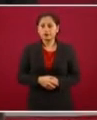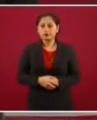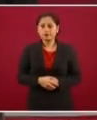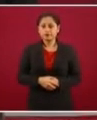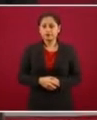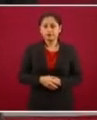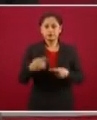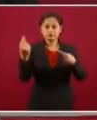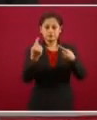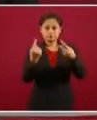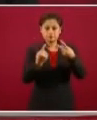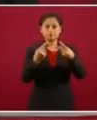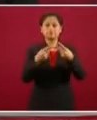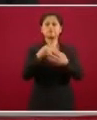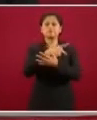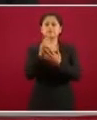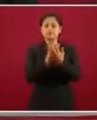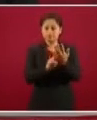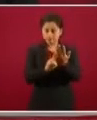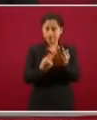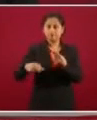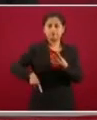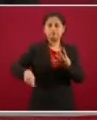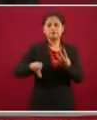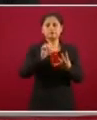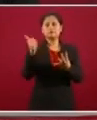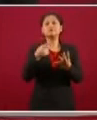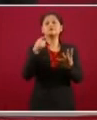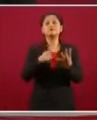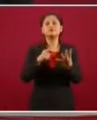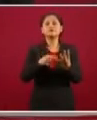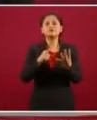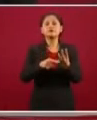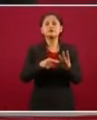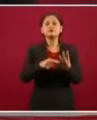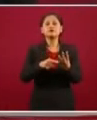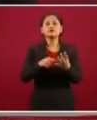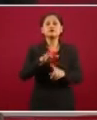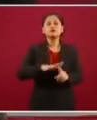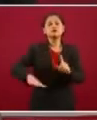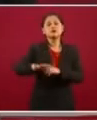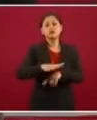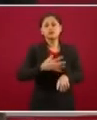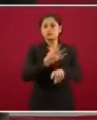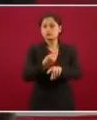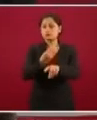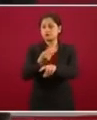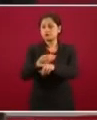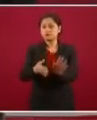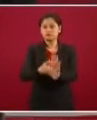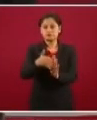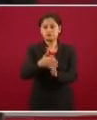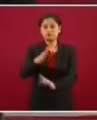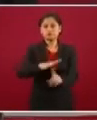operación de los programas sociales, y el inciso E es la conservación y mantenimiento de la infraestructura crítica, que asegura la producción y distribución